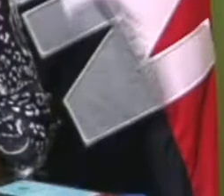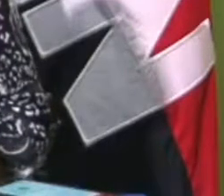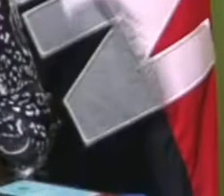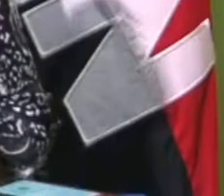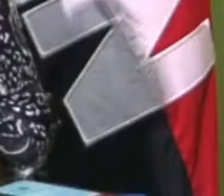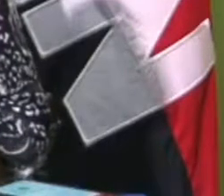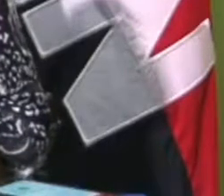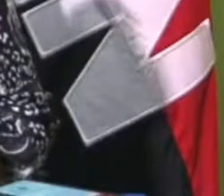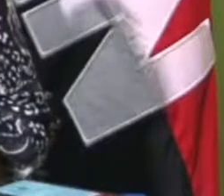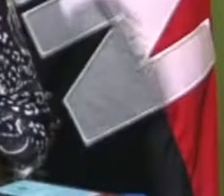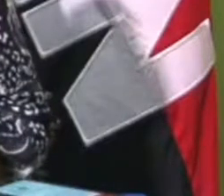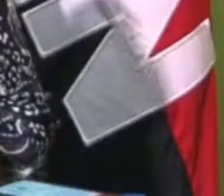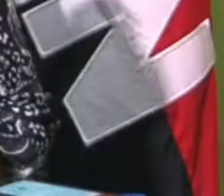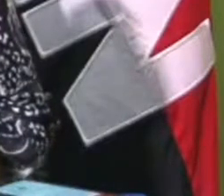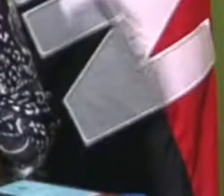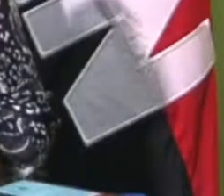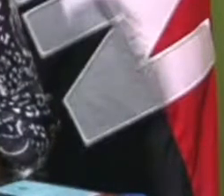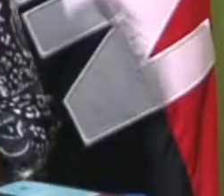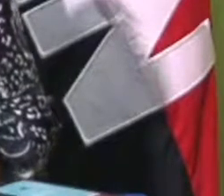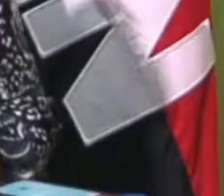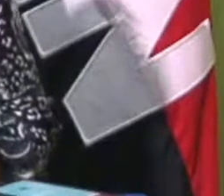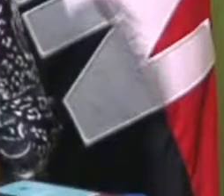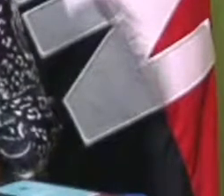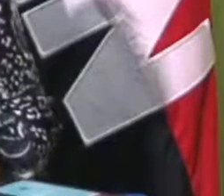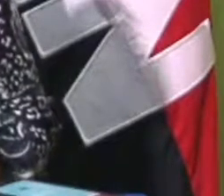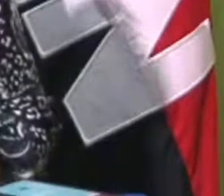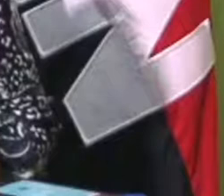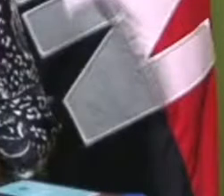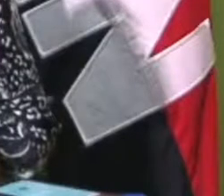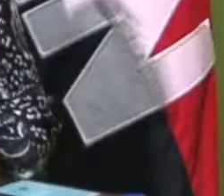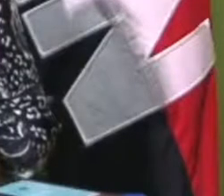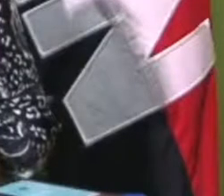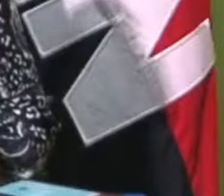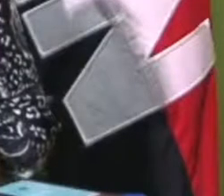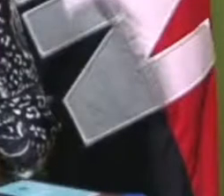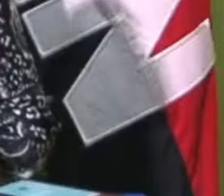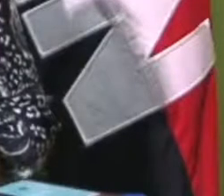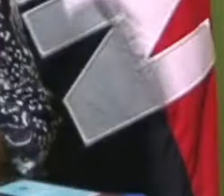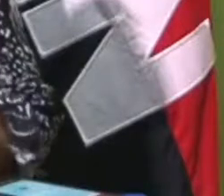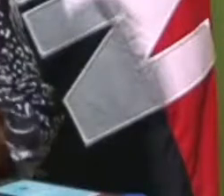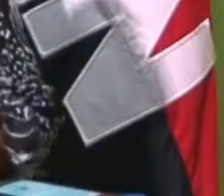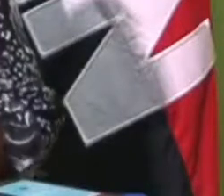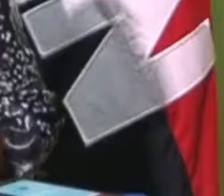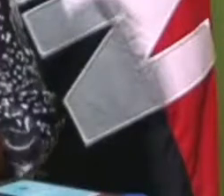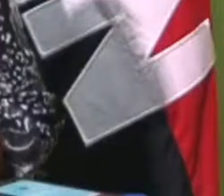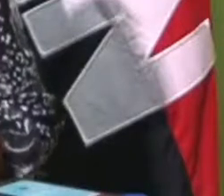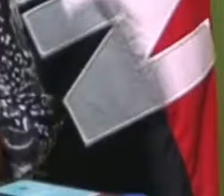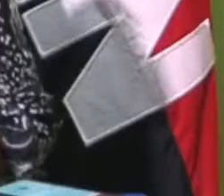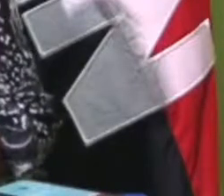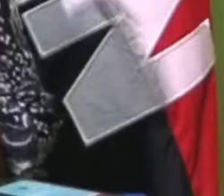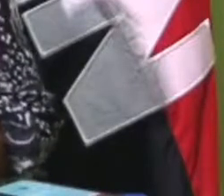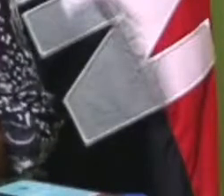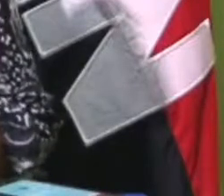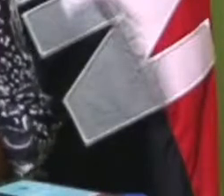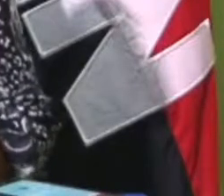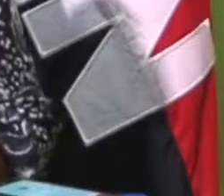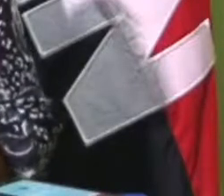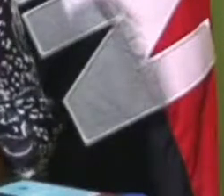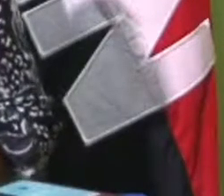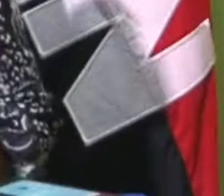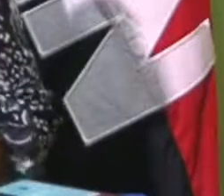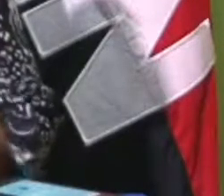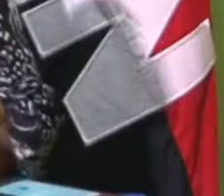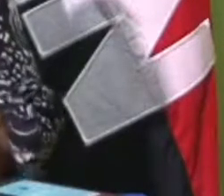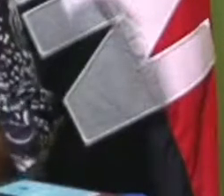de un pañuelito al toser o estornudar, o en el ángulo interno del codo para evitar que esas gotitas de secreción nasal o de